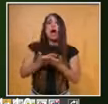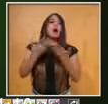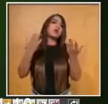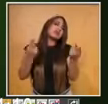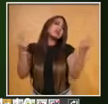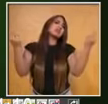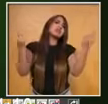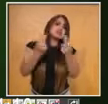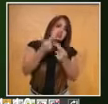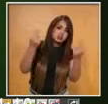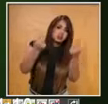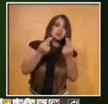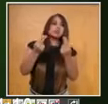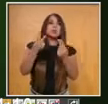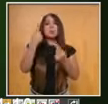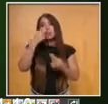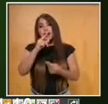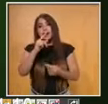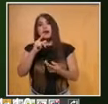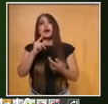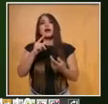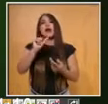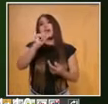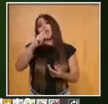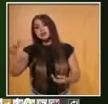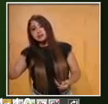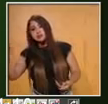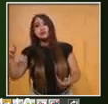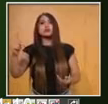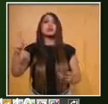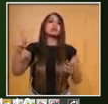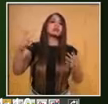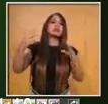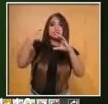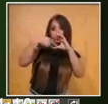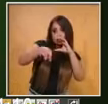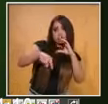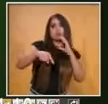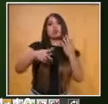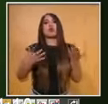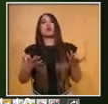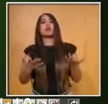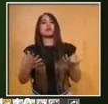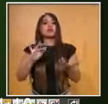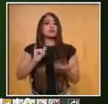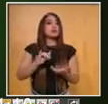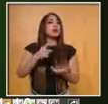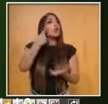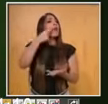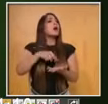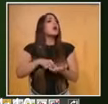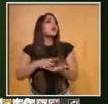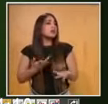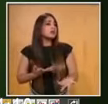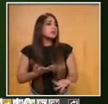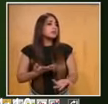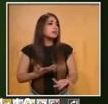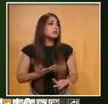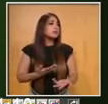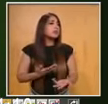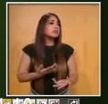aplicaciones, redes sociales y correo electrónico, entre otros. ¿Cuál crees que sea? Pon atención a la pista, es